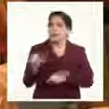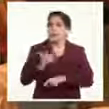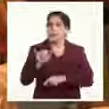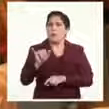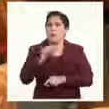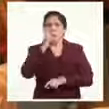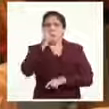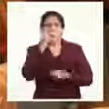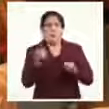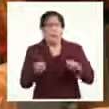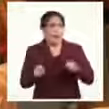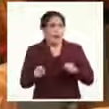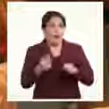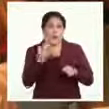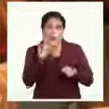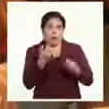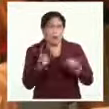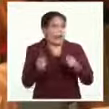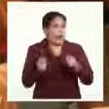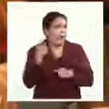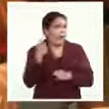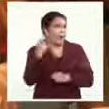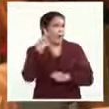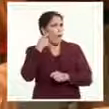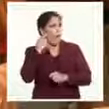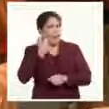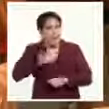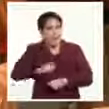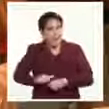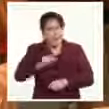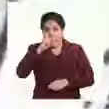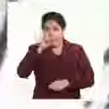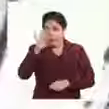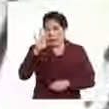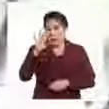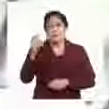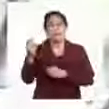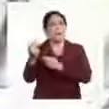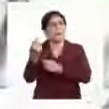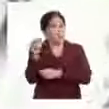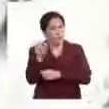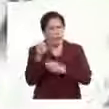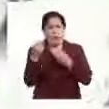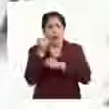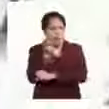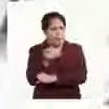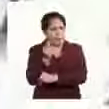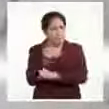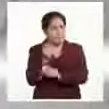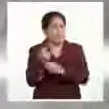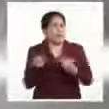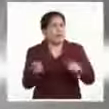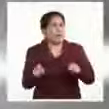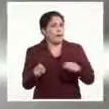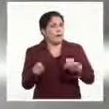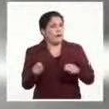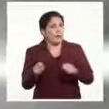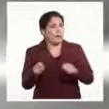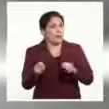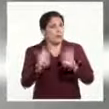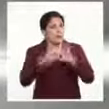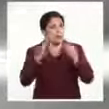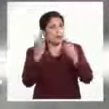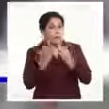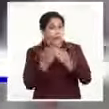gran radioaficionado, él y su hijo Luisito, que solamente tenía 15 años en aquel momento. La familia Casas se dio a la tarea de